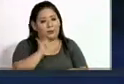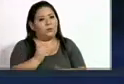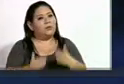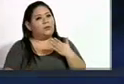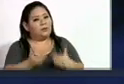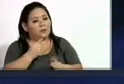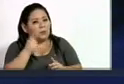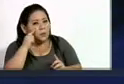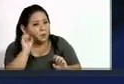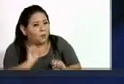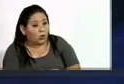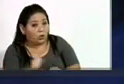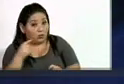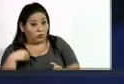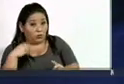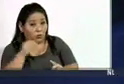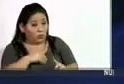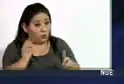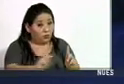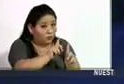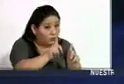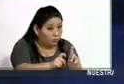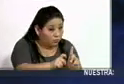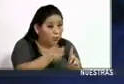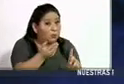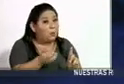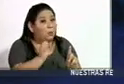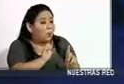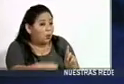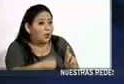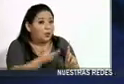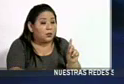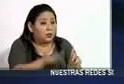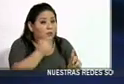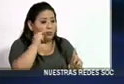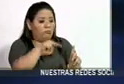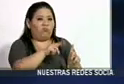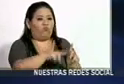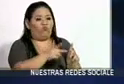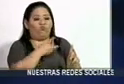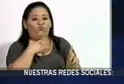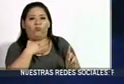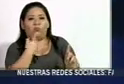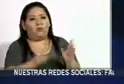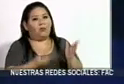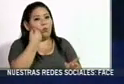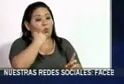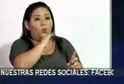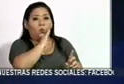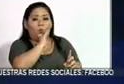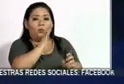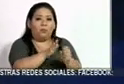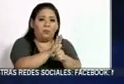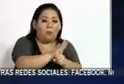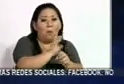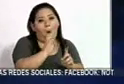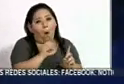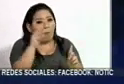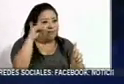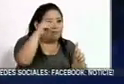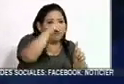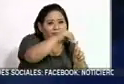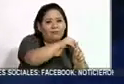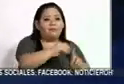relacionarse y el médico o el clínico puede orientarse a que el paciente esté adoleciendo de esta enfermedad o pudiera tener esta